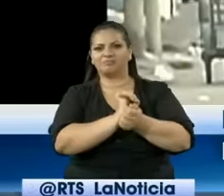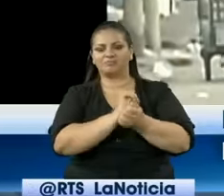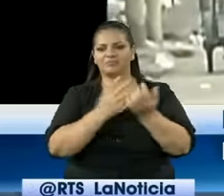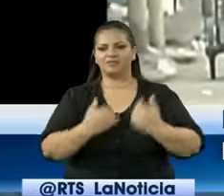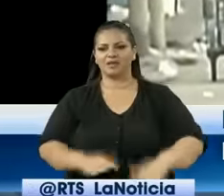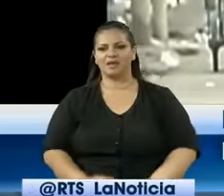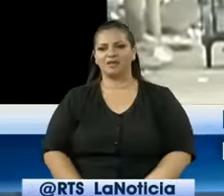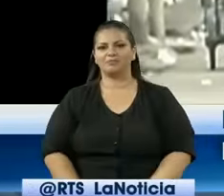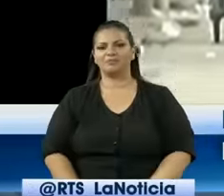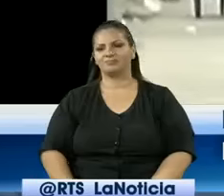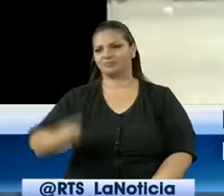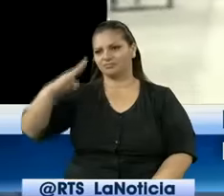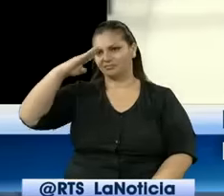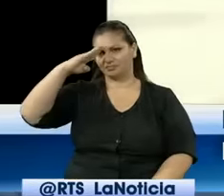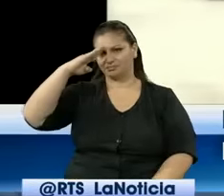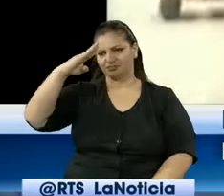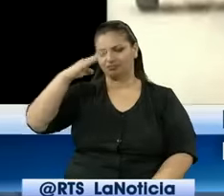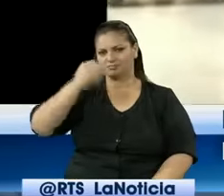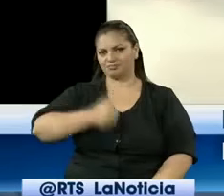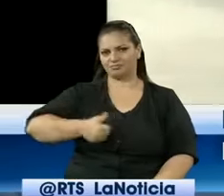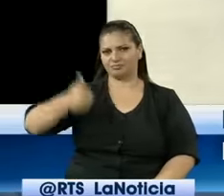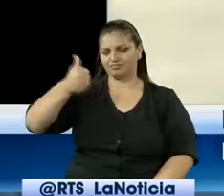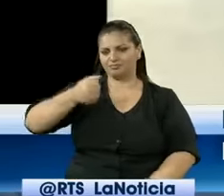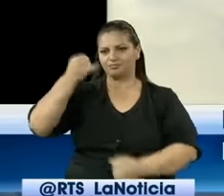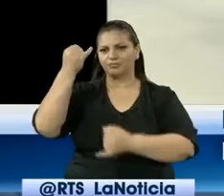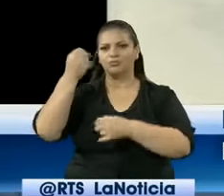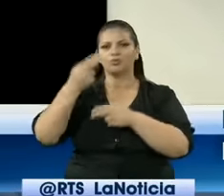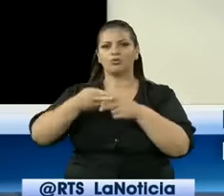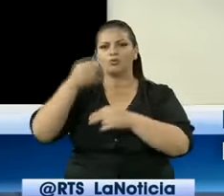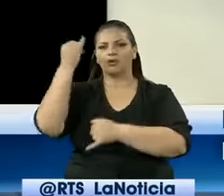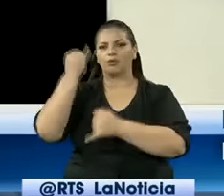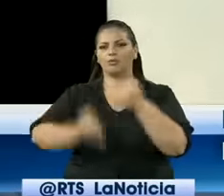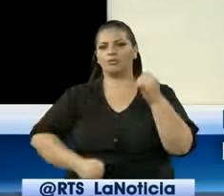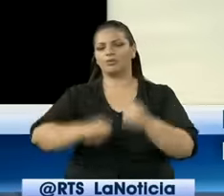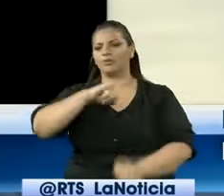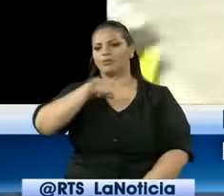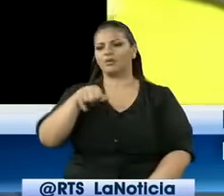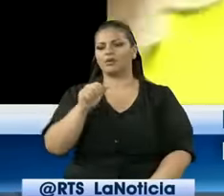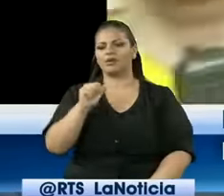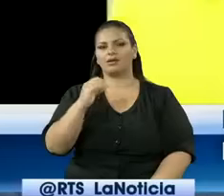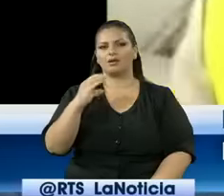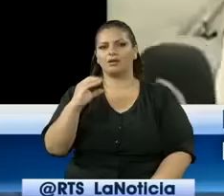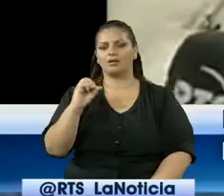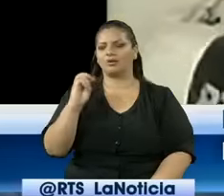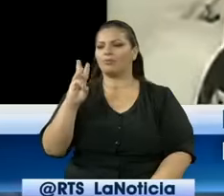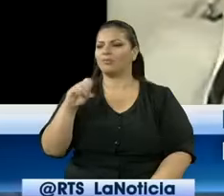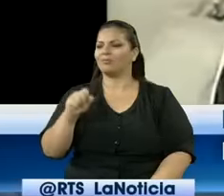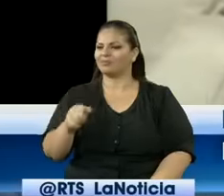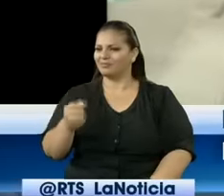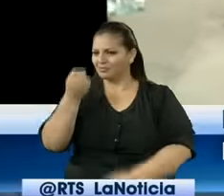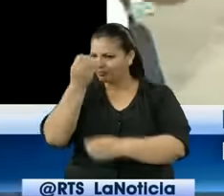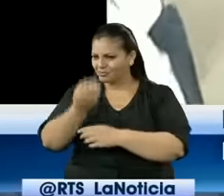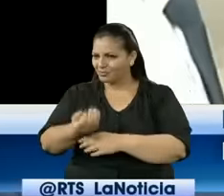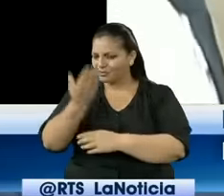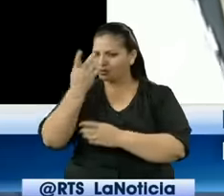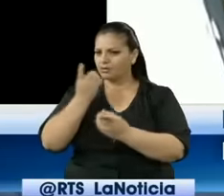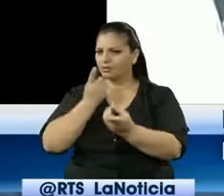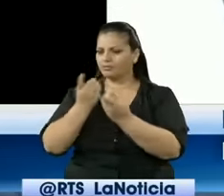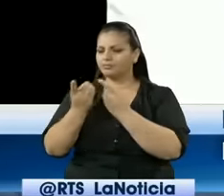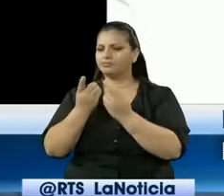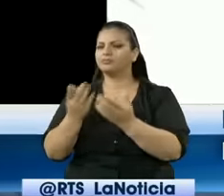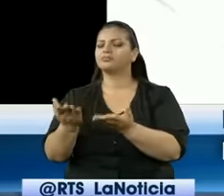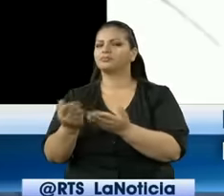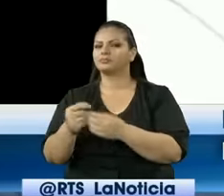este sentido con el capitán Jácome, jefe del circuito suburbio. Buenos días, capitán. Buenos días. Aquí hay un problema latente,